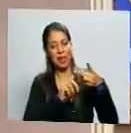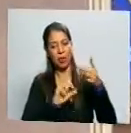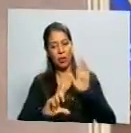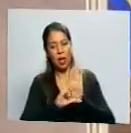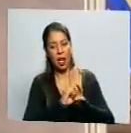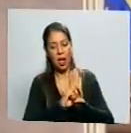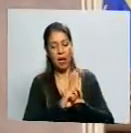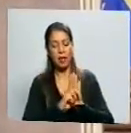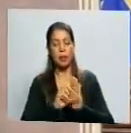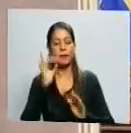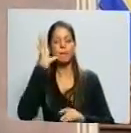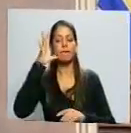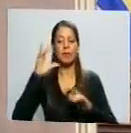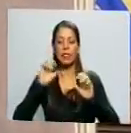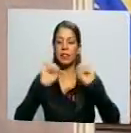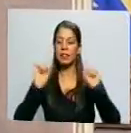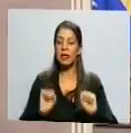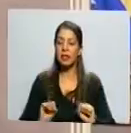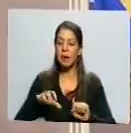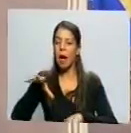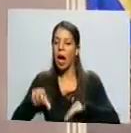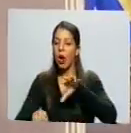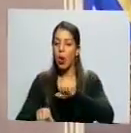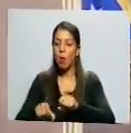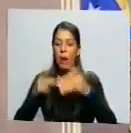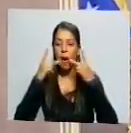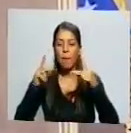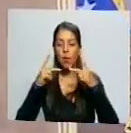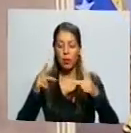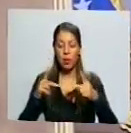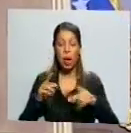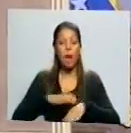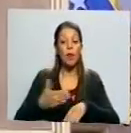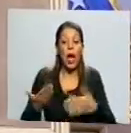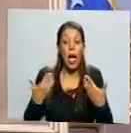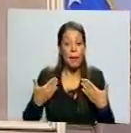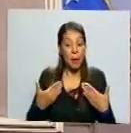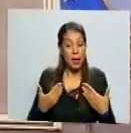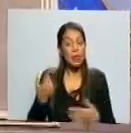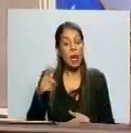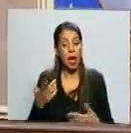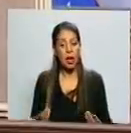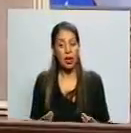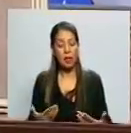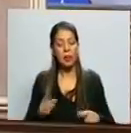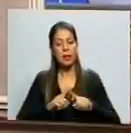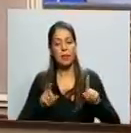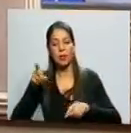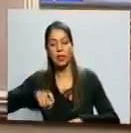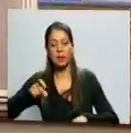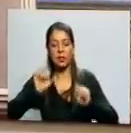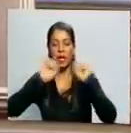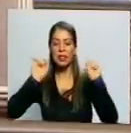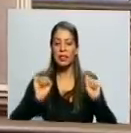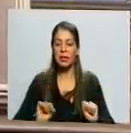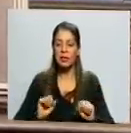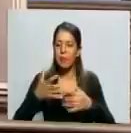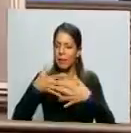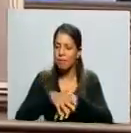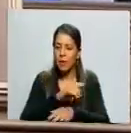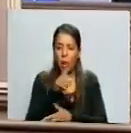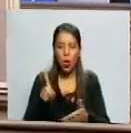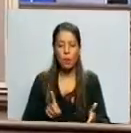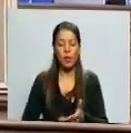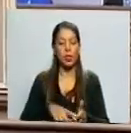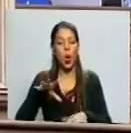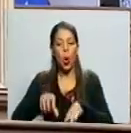compras públicas. Esto es para atender la contingencia, pero tenemos que crear un sistema integral desde el punto de vista de las compras